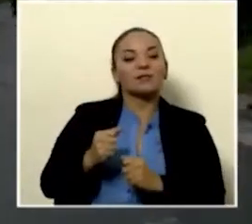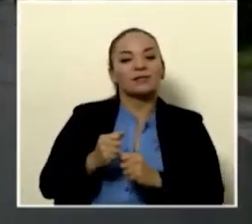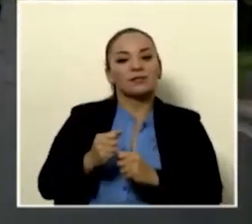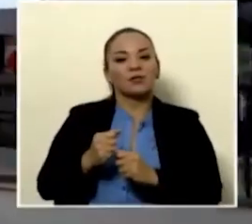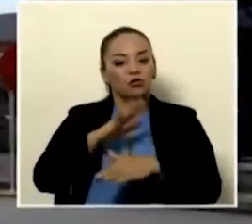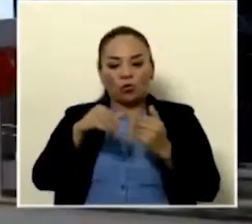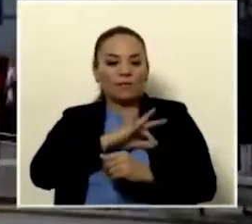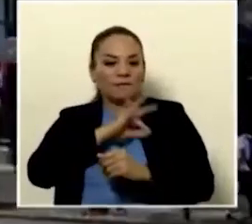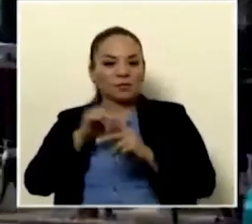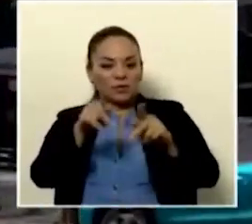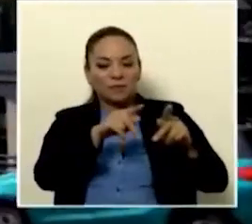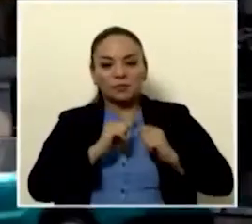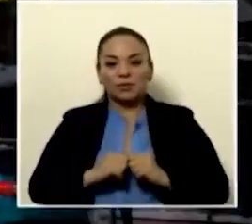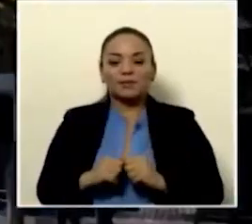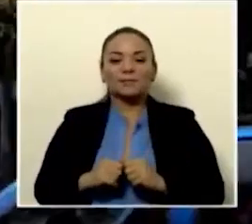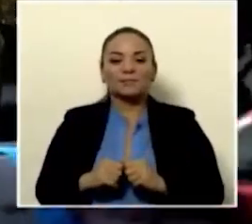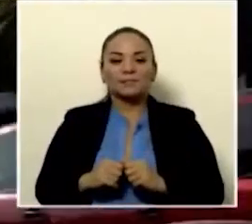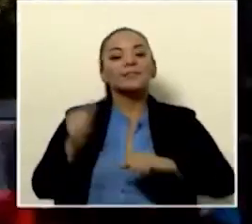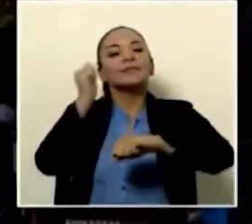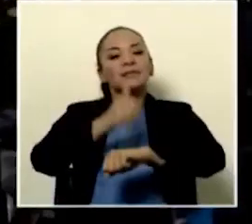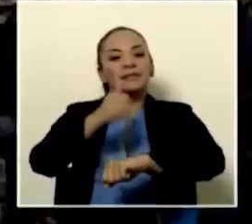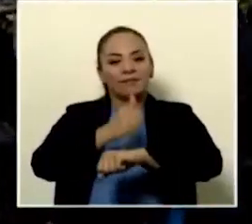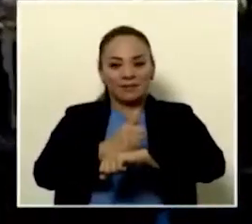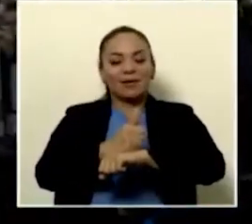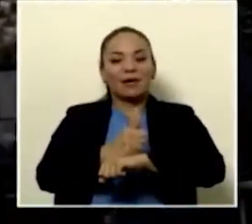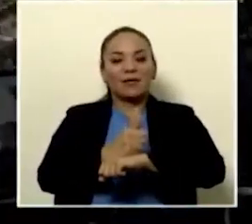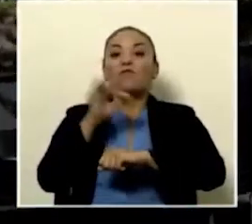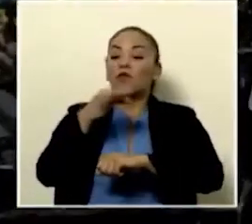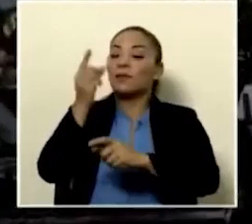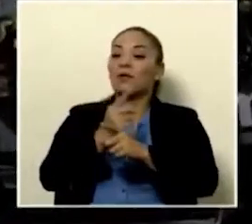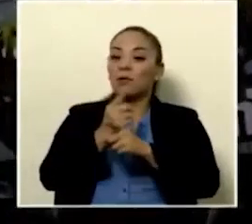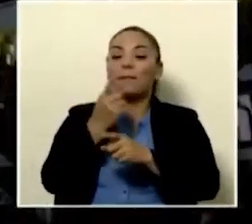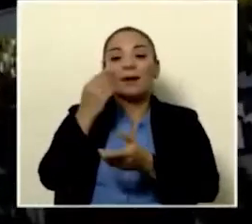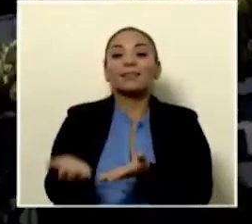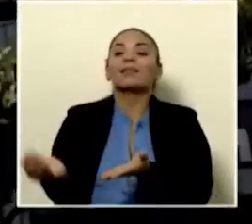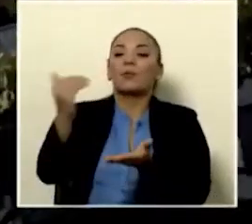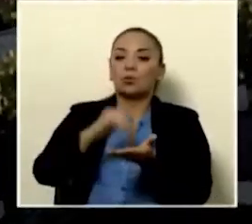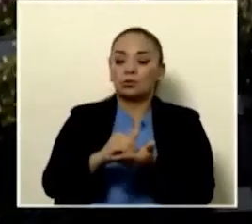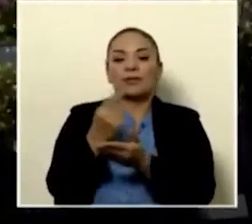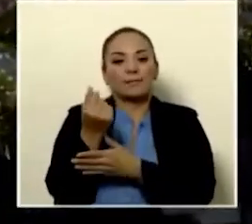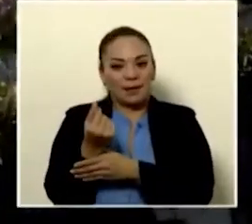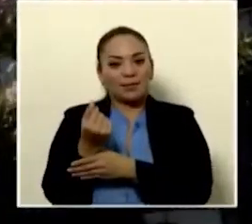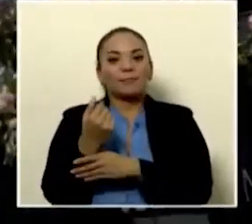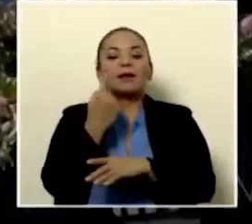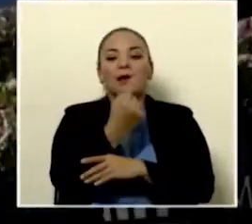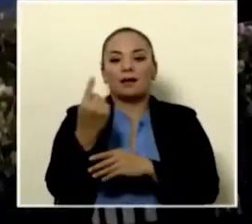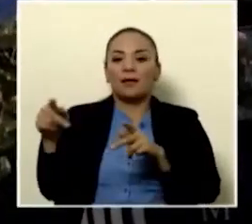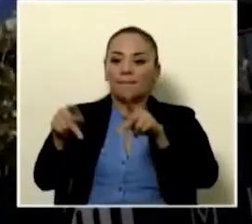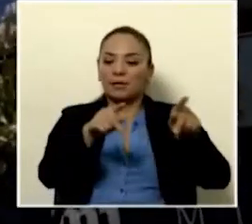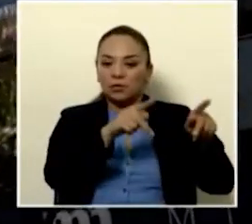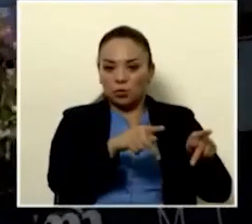beneficio de todos. Asimismo, se establecerá el mecanismo adecuado para la devolución de los montos correspondientes a